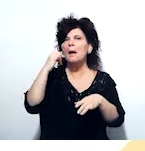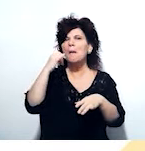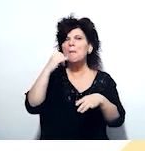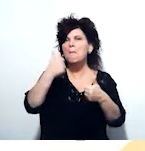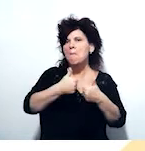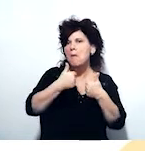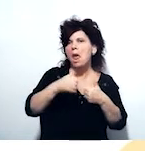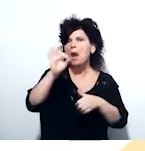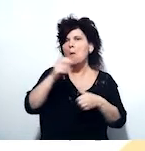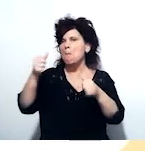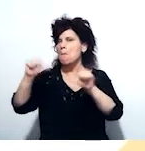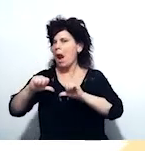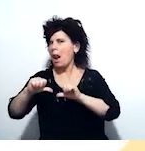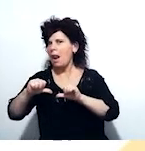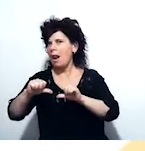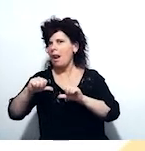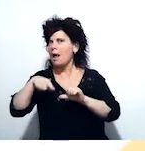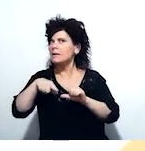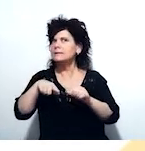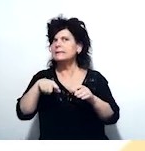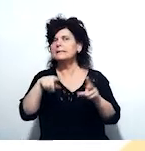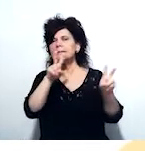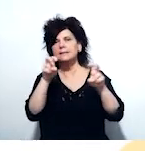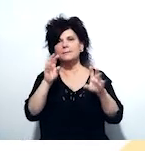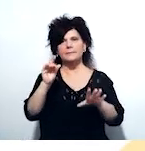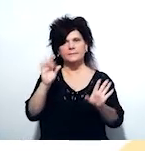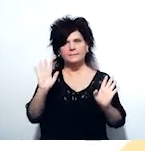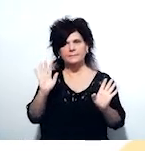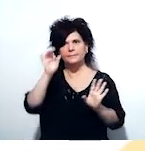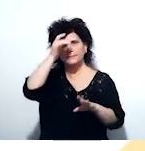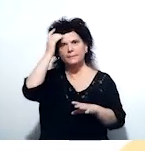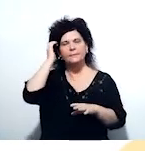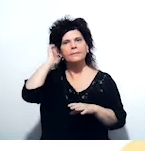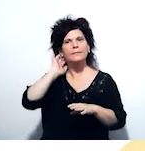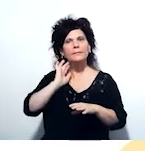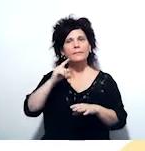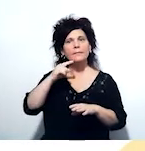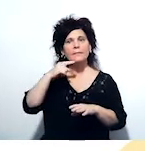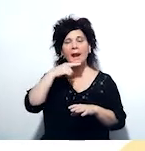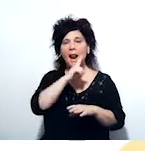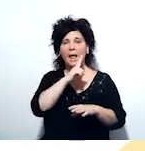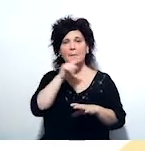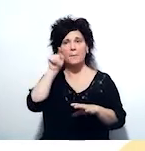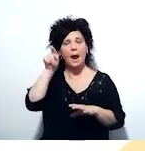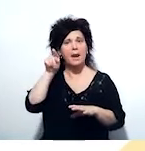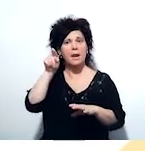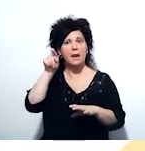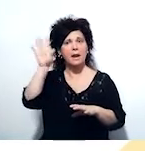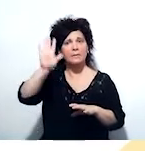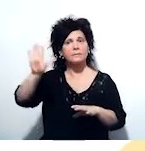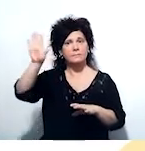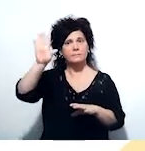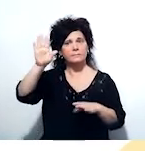inadecuado y adecuado. Entonces, bueno, es un tema complejo. La ley de Alemania se enfoca fundamentalmente